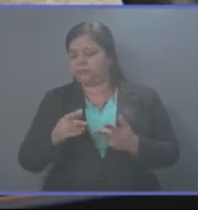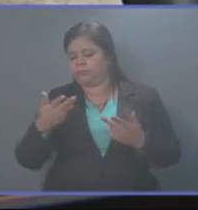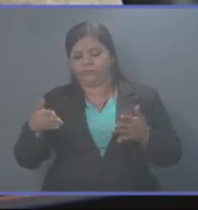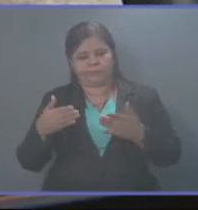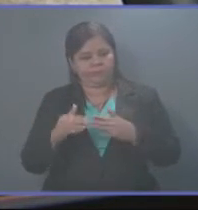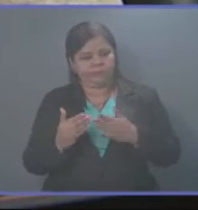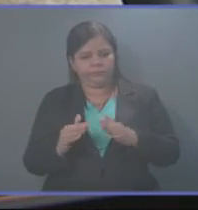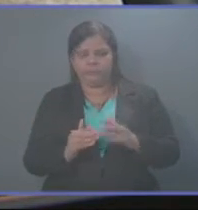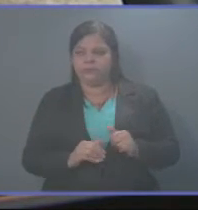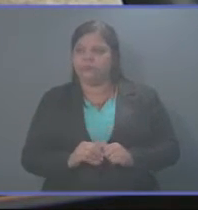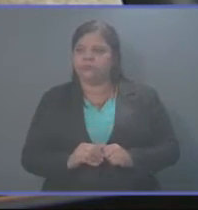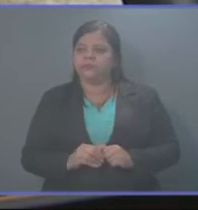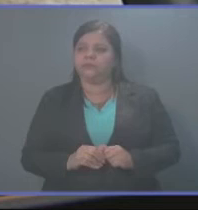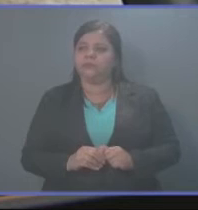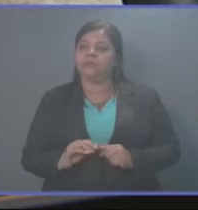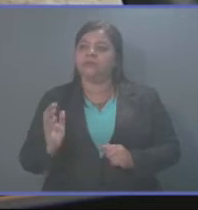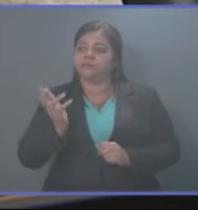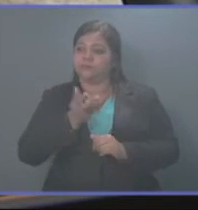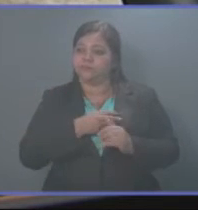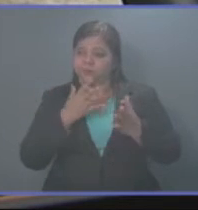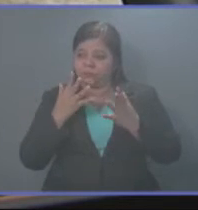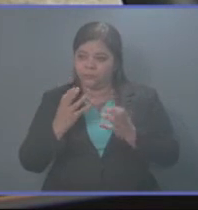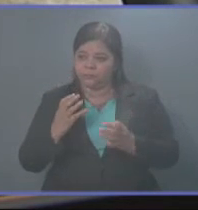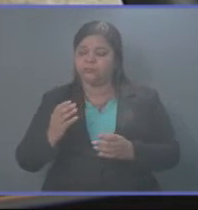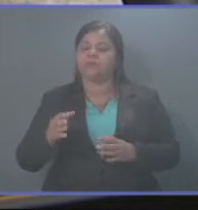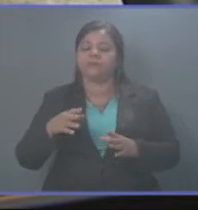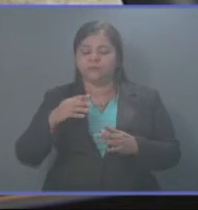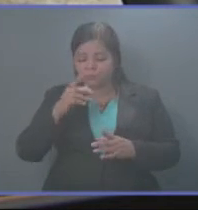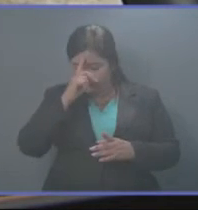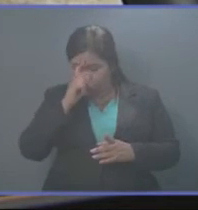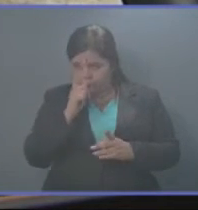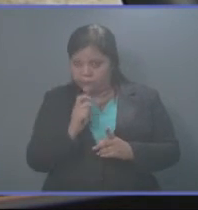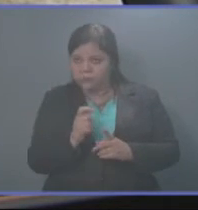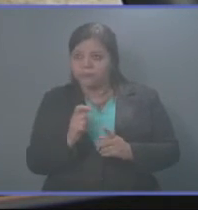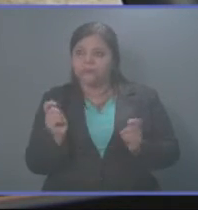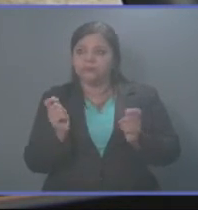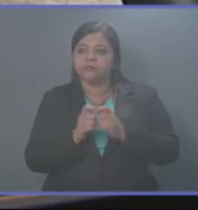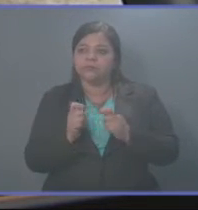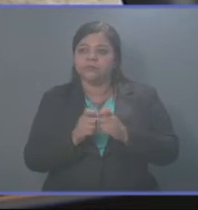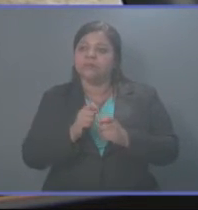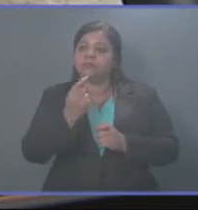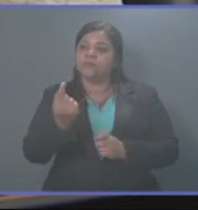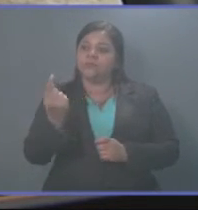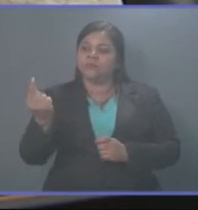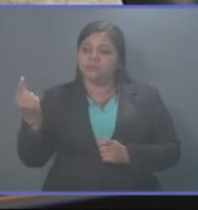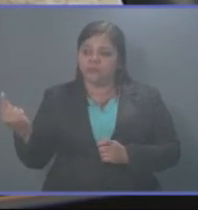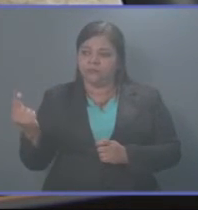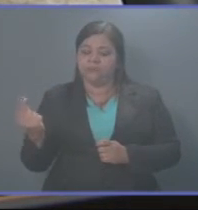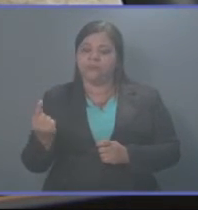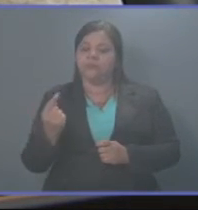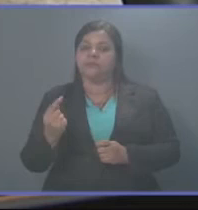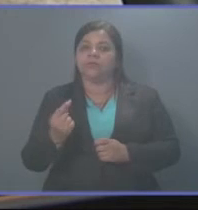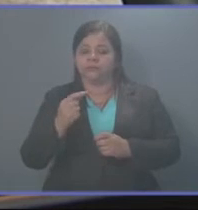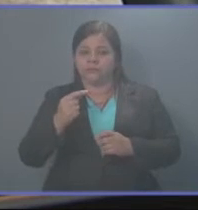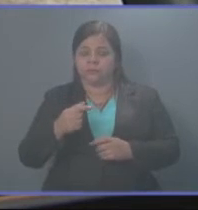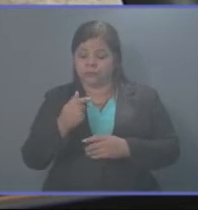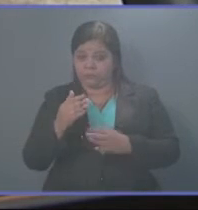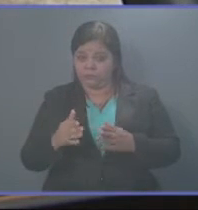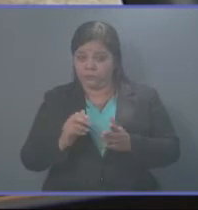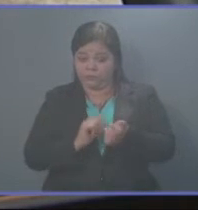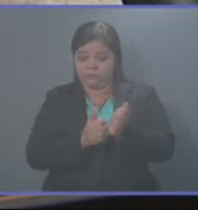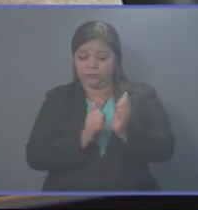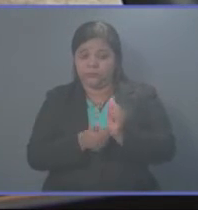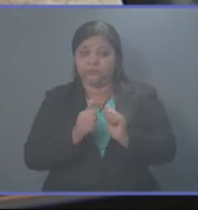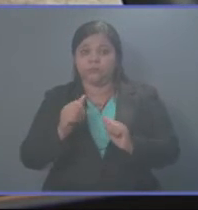otros. Pero queremos hacer un reconocimiento puntual para los atletas con discapacidad que